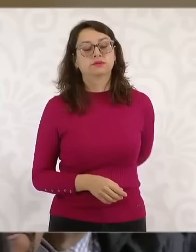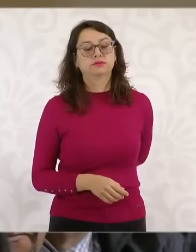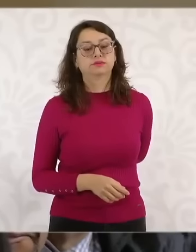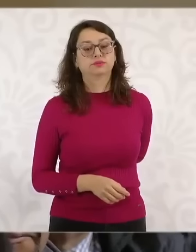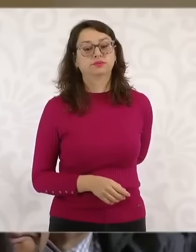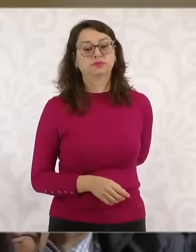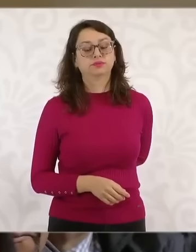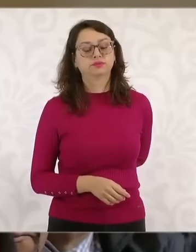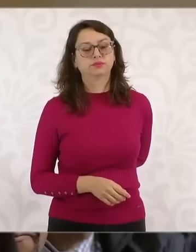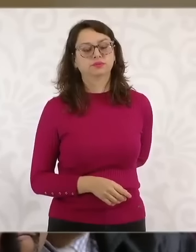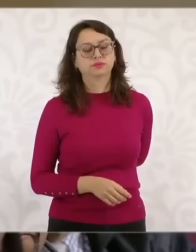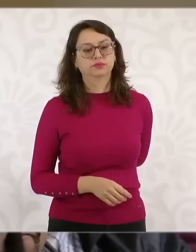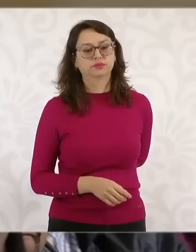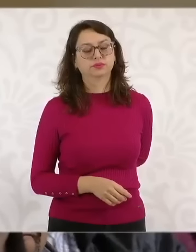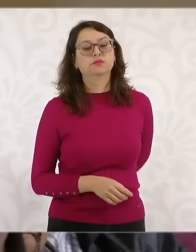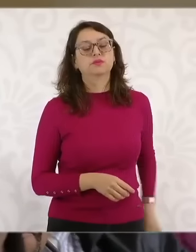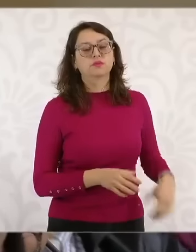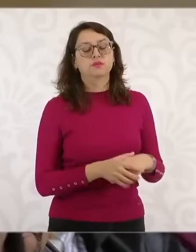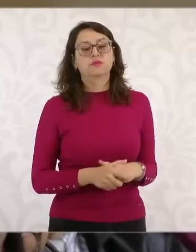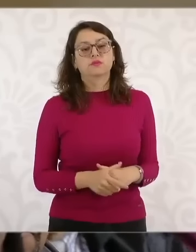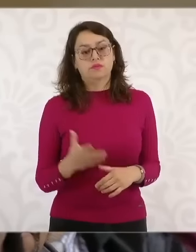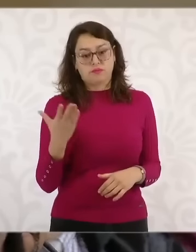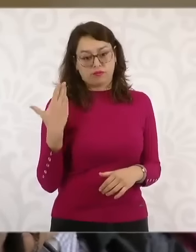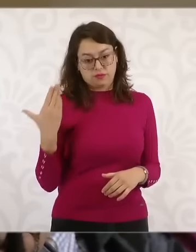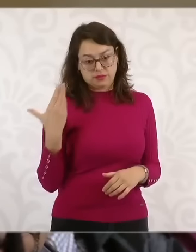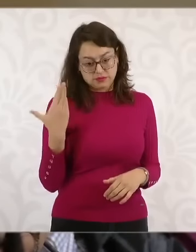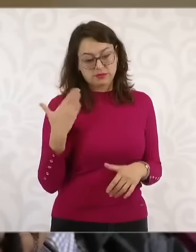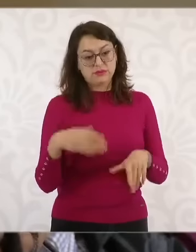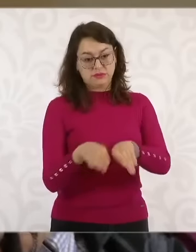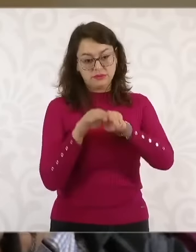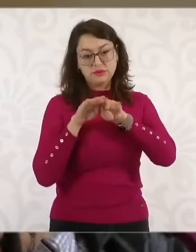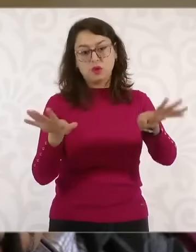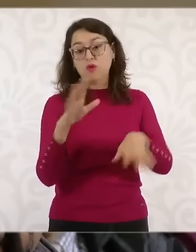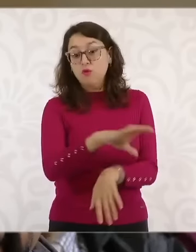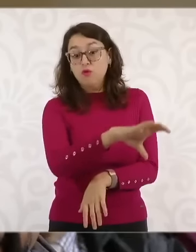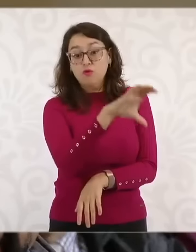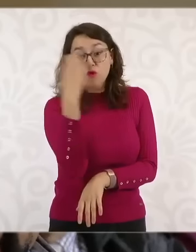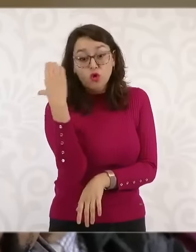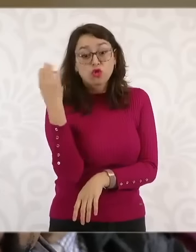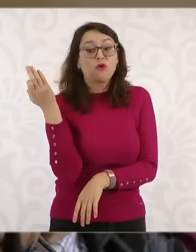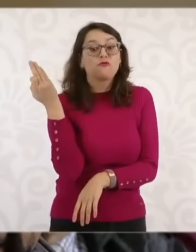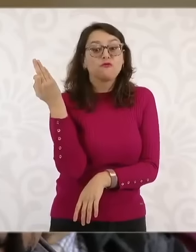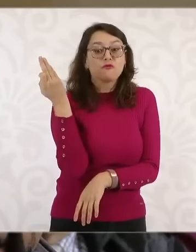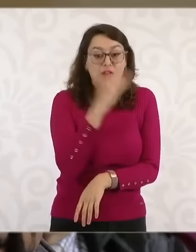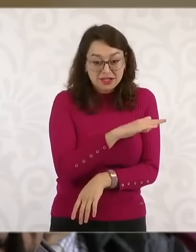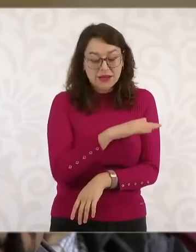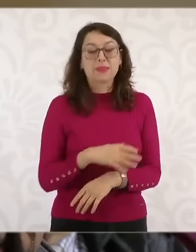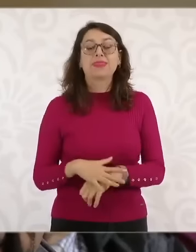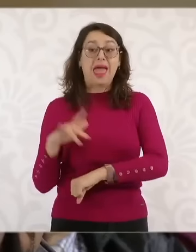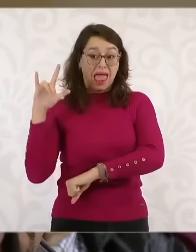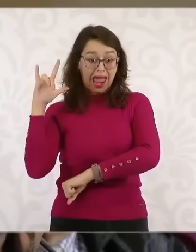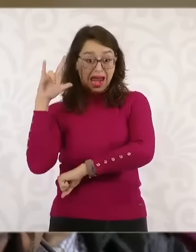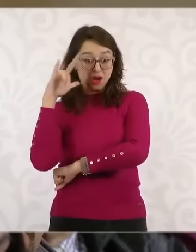pero también en otros medios esta fotografía falsa o varias fotografías falsas del avión